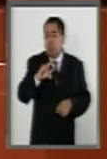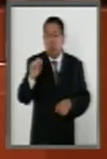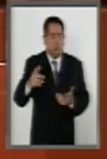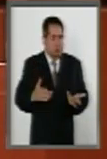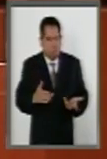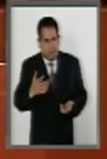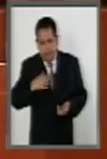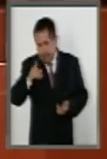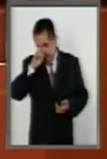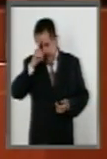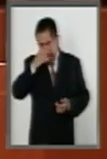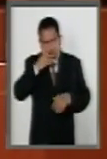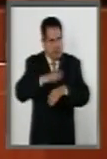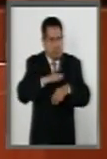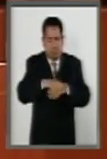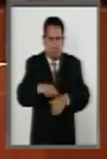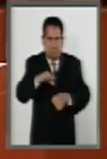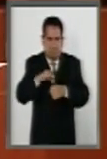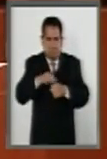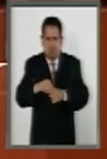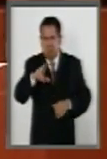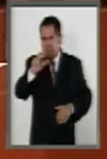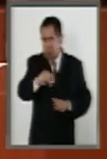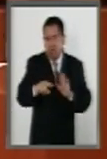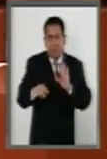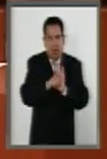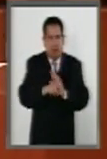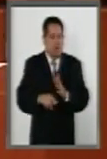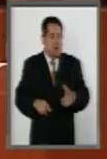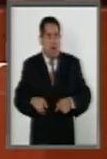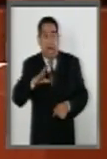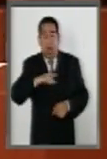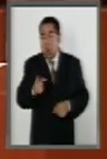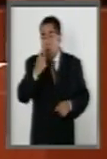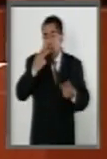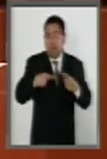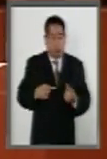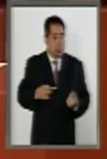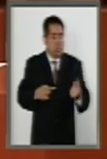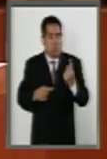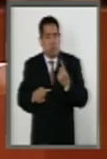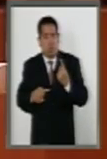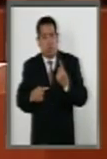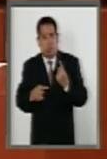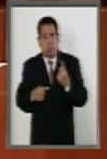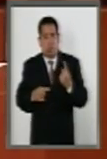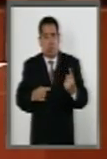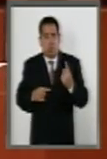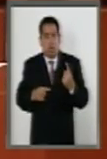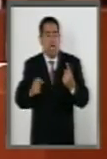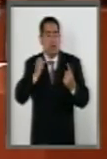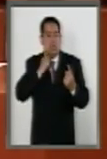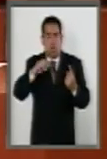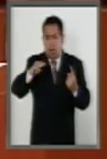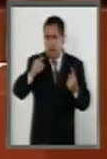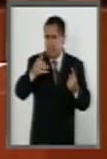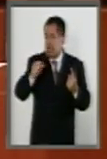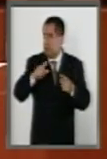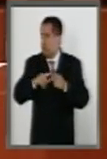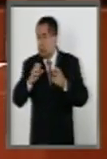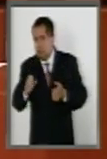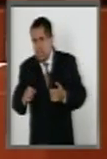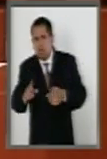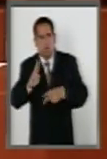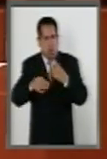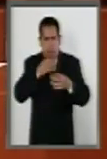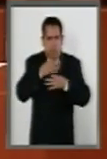sugerimos votar en contra. Hay una persona que me pidió, el senador Mayans, que no está, pero lo